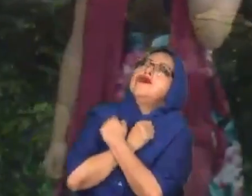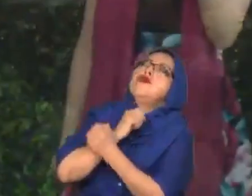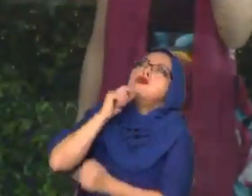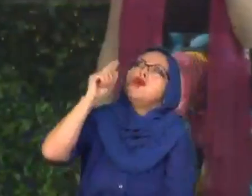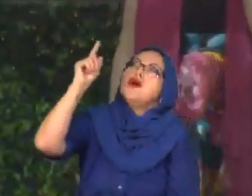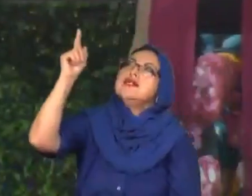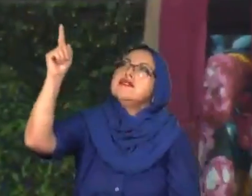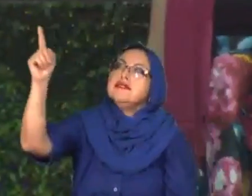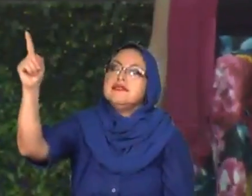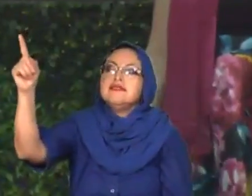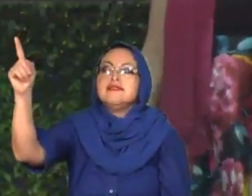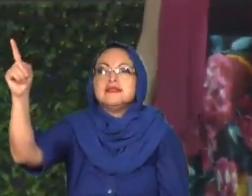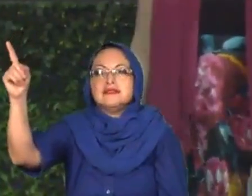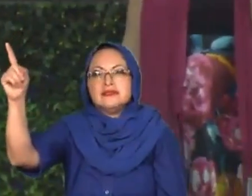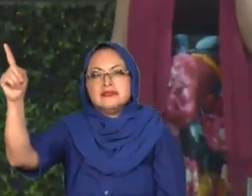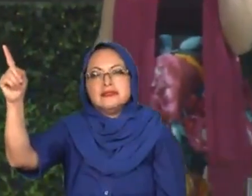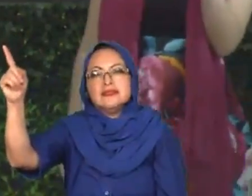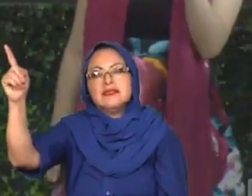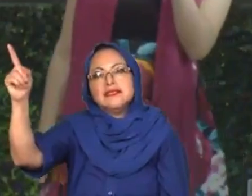amo.